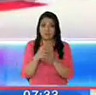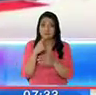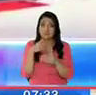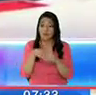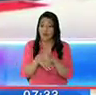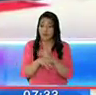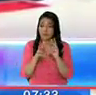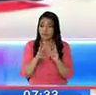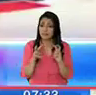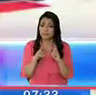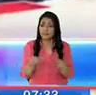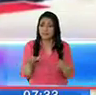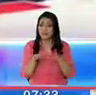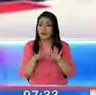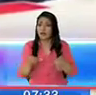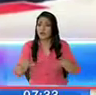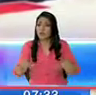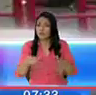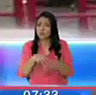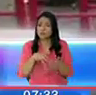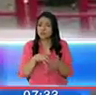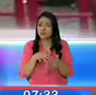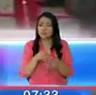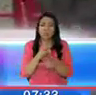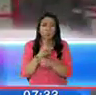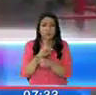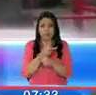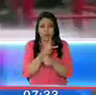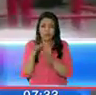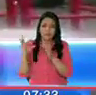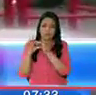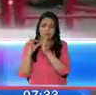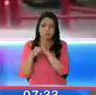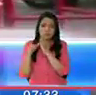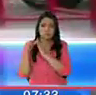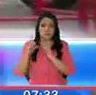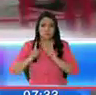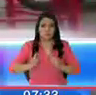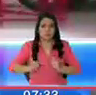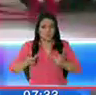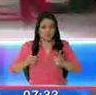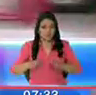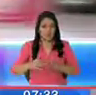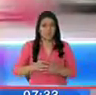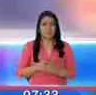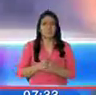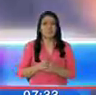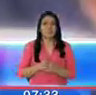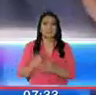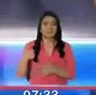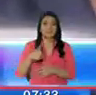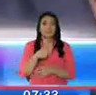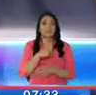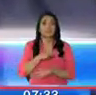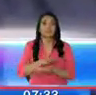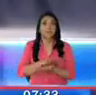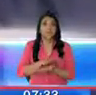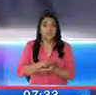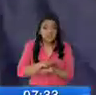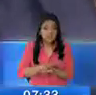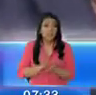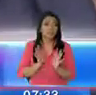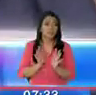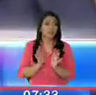tomando todas las medidas preventivas en un trabajo coordinado con el Ministerio de Salud. Nosotros estamos manteniendo la calma, haciendo lo que